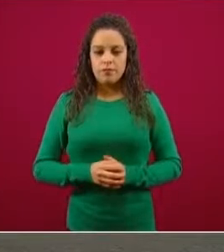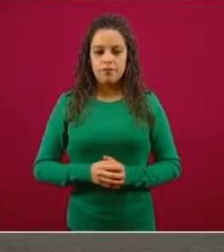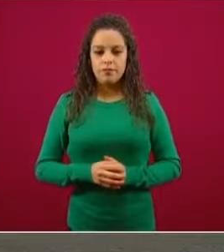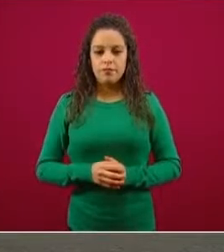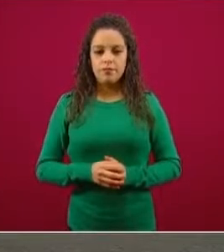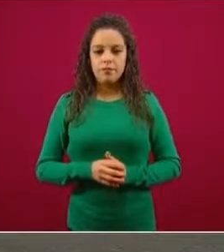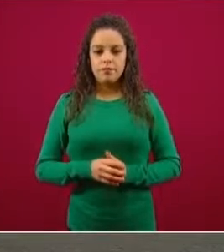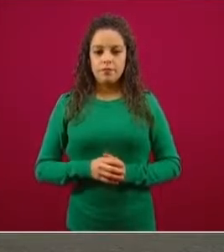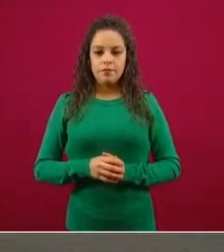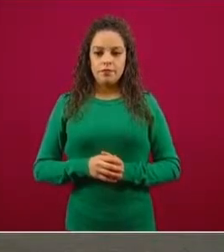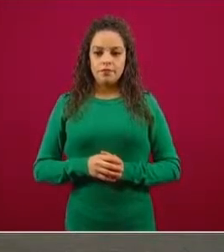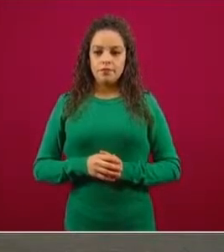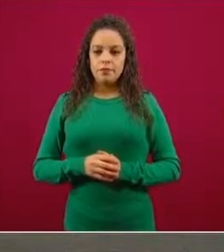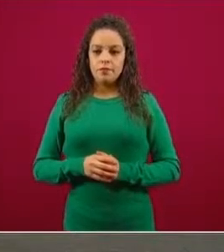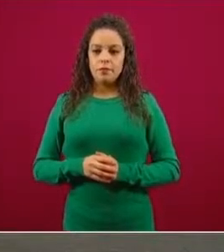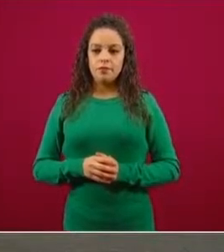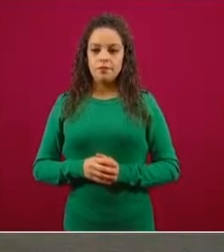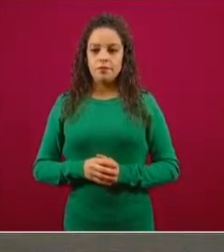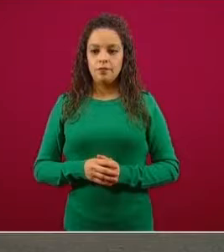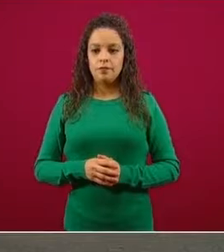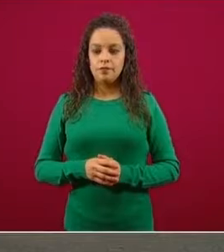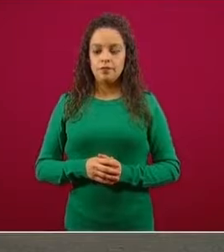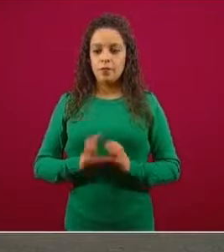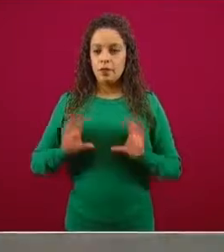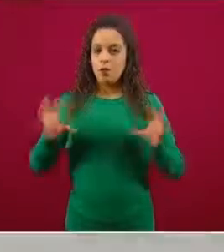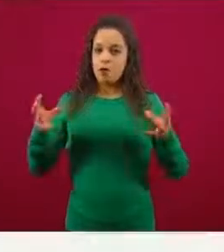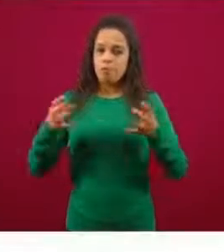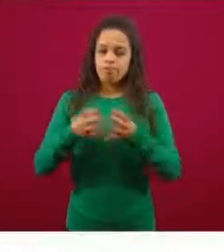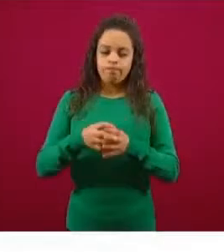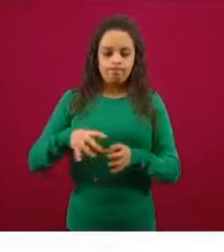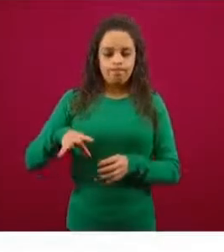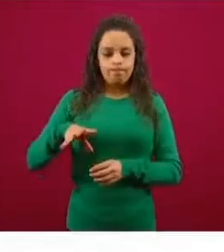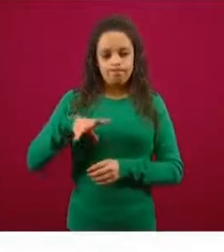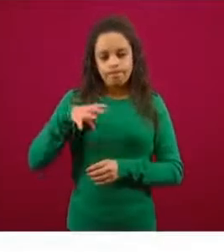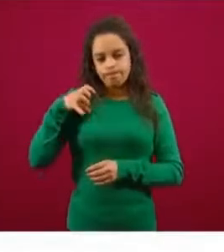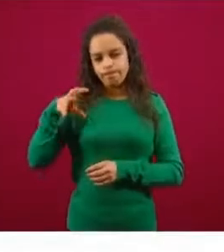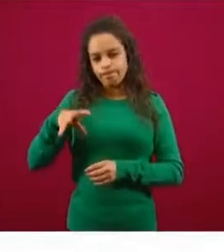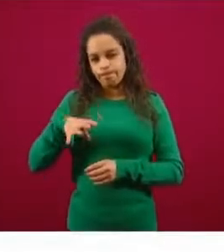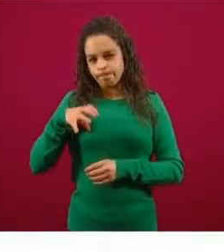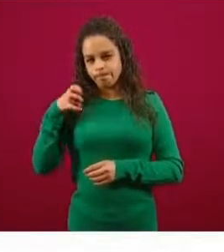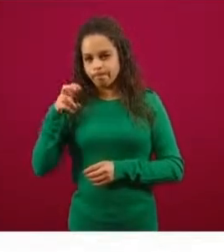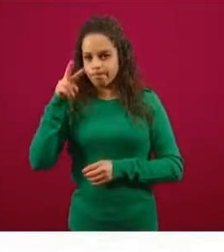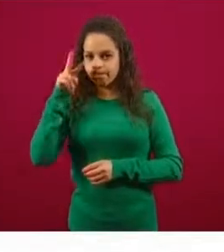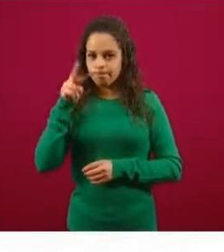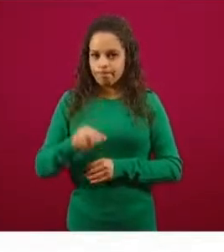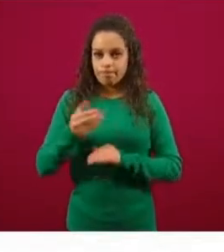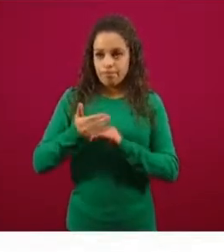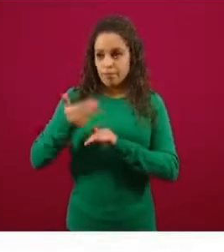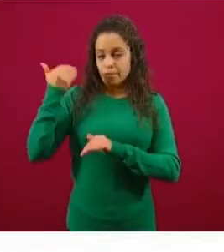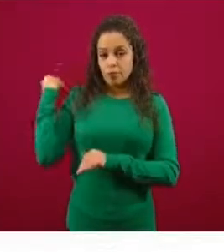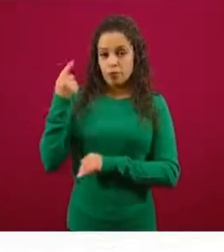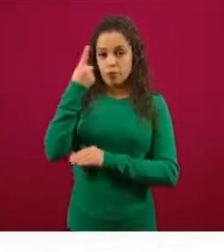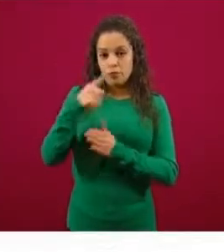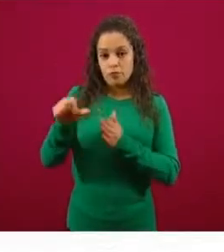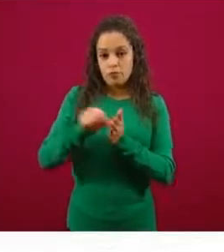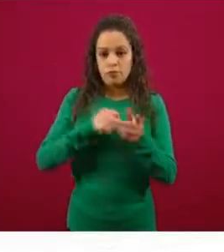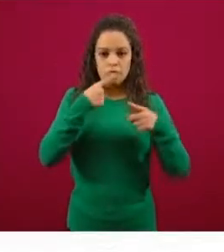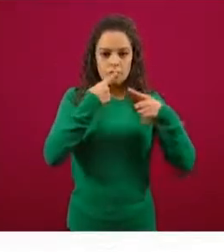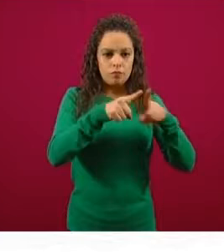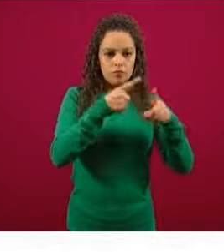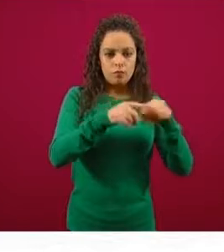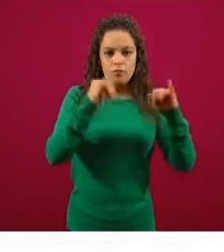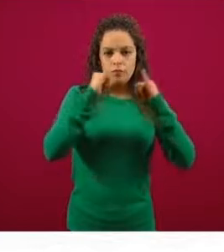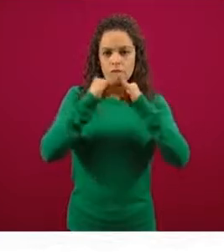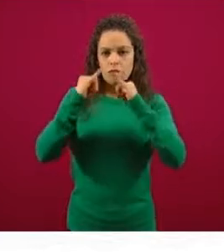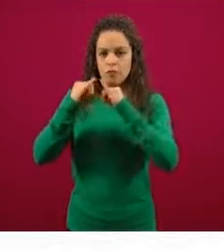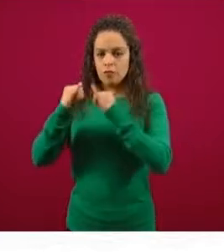este es un esfuerzo de coordinación que se ha hecho ya pues prácticamente desde hace un mes con las instituciones